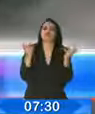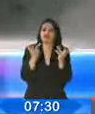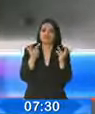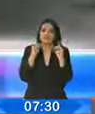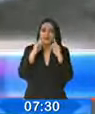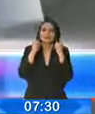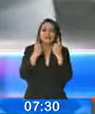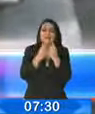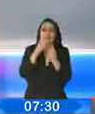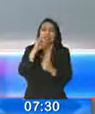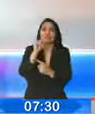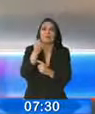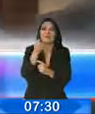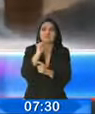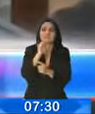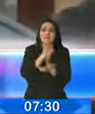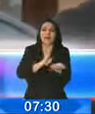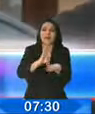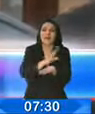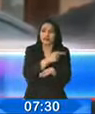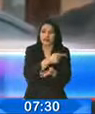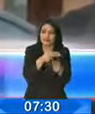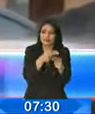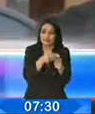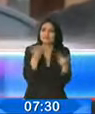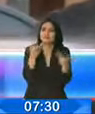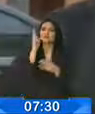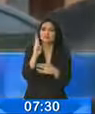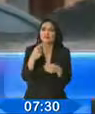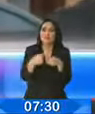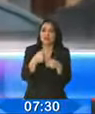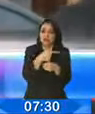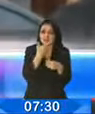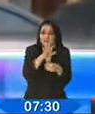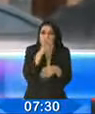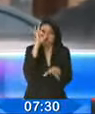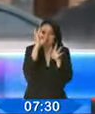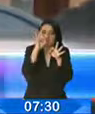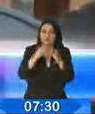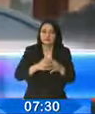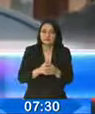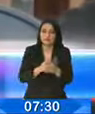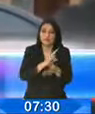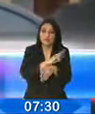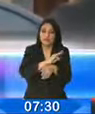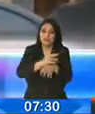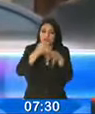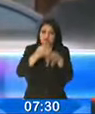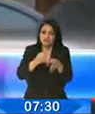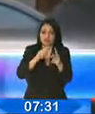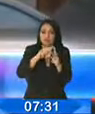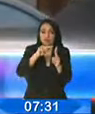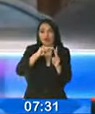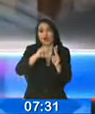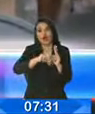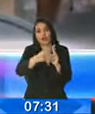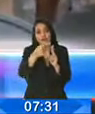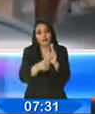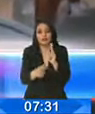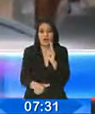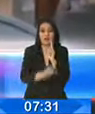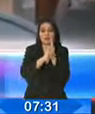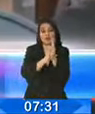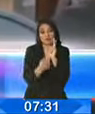Tomás, al sur de Quito. Vamos nosotros a verificar con fiscalía si tenemos coautor en este hecho delictivo, el grado